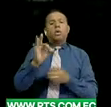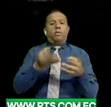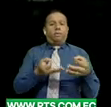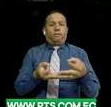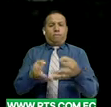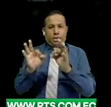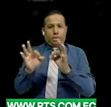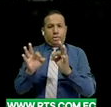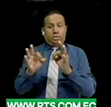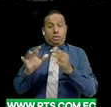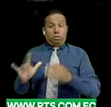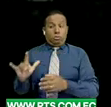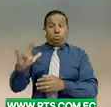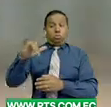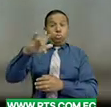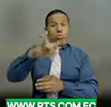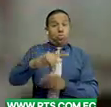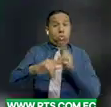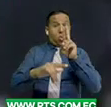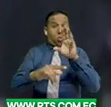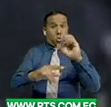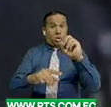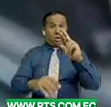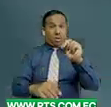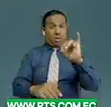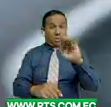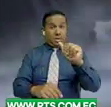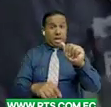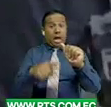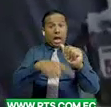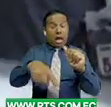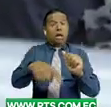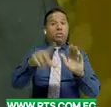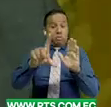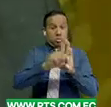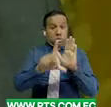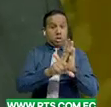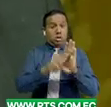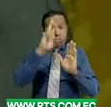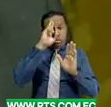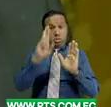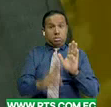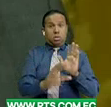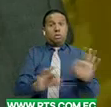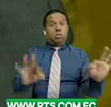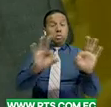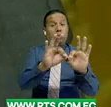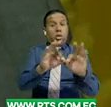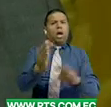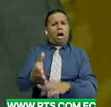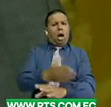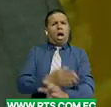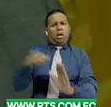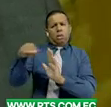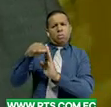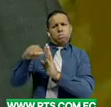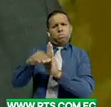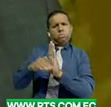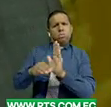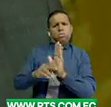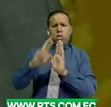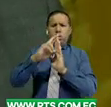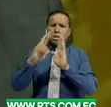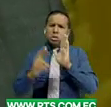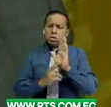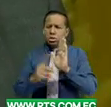Una vez llegue a Ucrania, cumplirán los protocolos de seguridad adoptados por ese país. Los estudiantes han llenado todos los requisitos, los